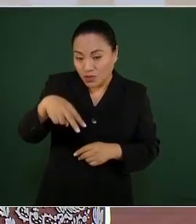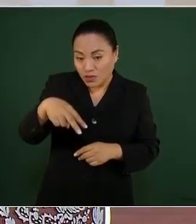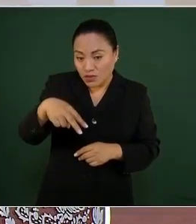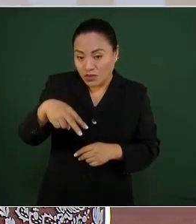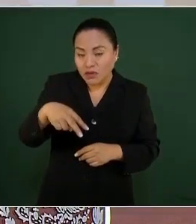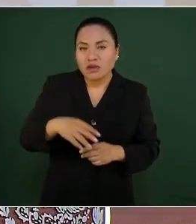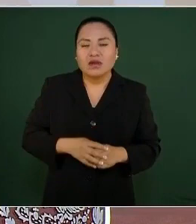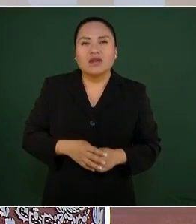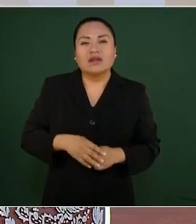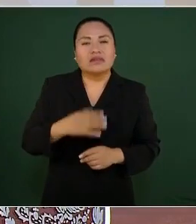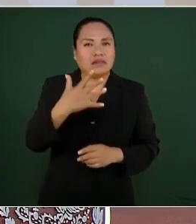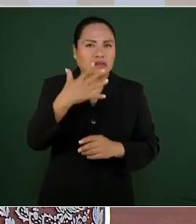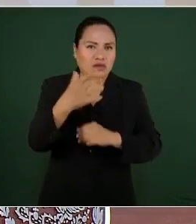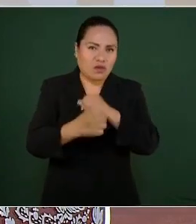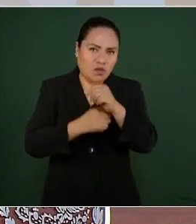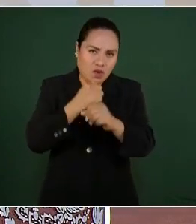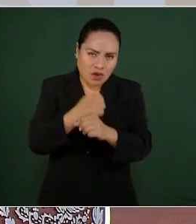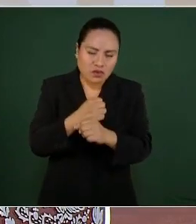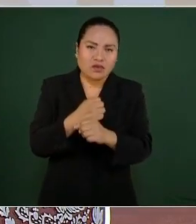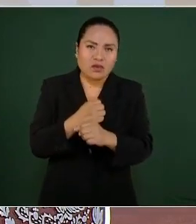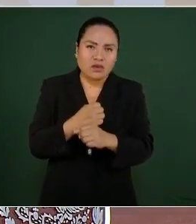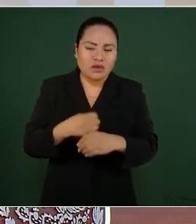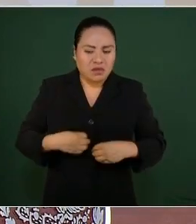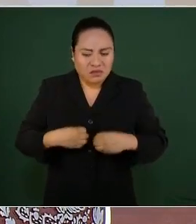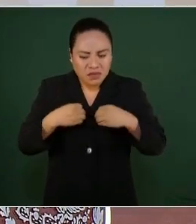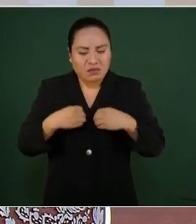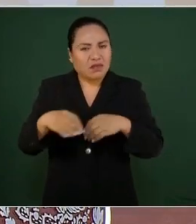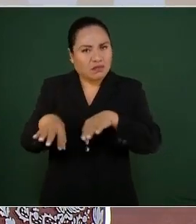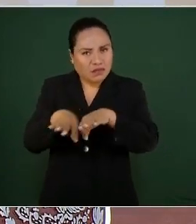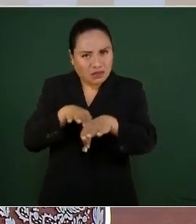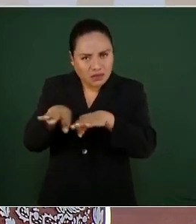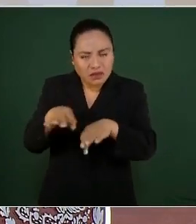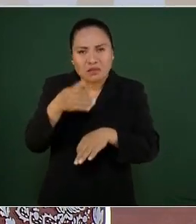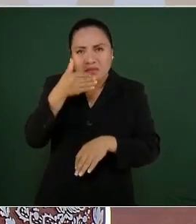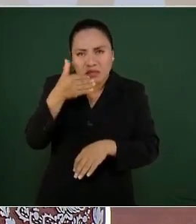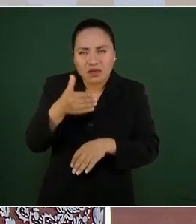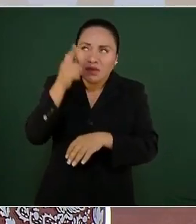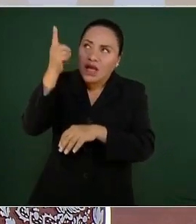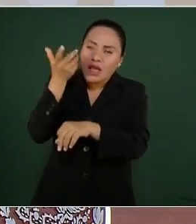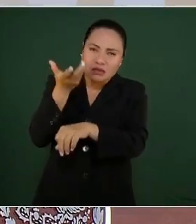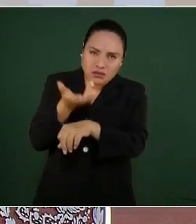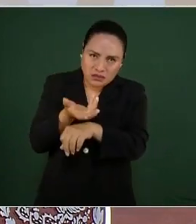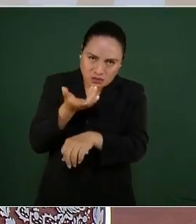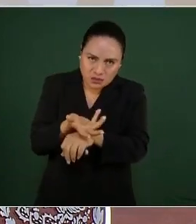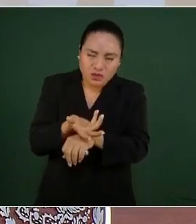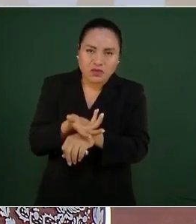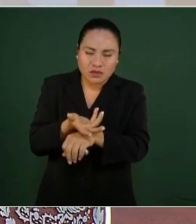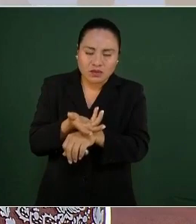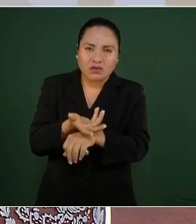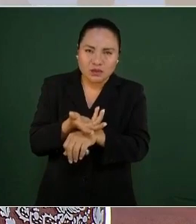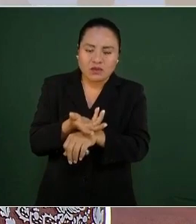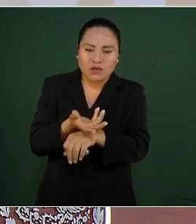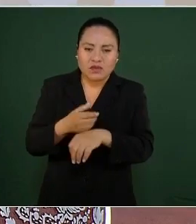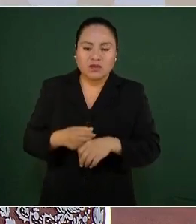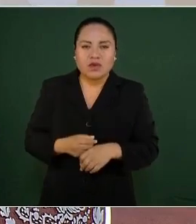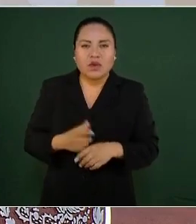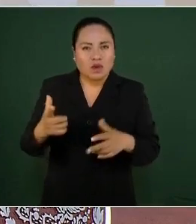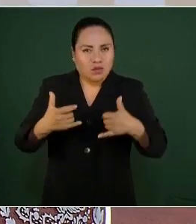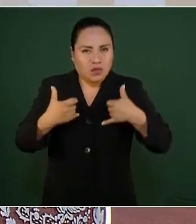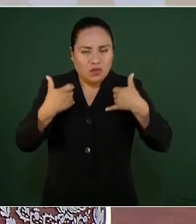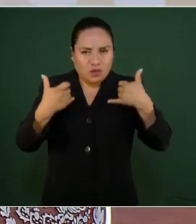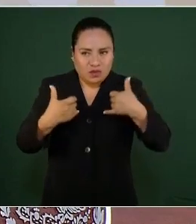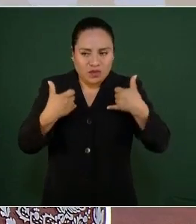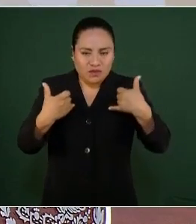que llevan más de 5 años viviendo y trabajando honradamente en Estados Unidos, y de